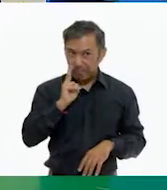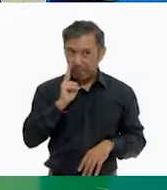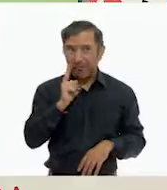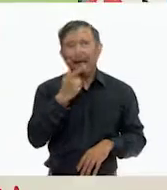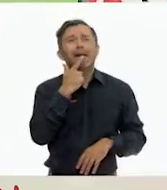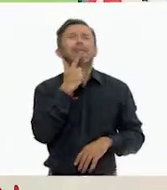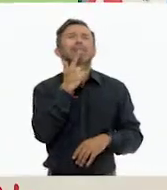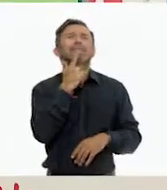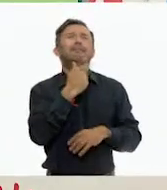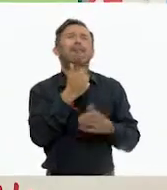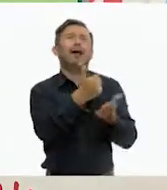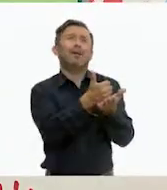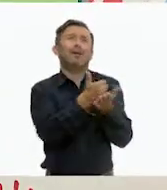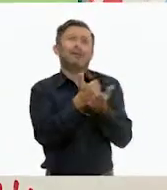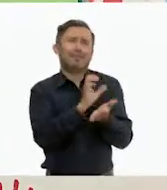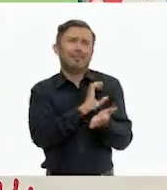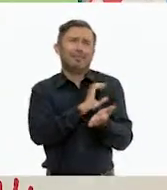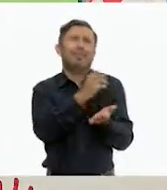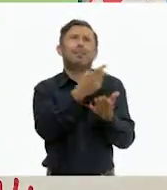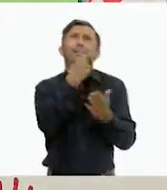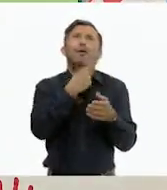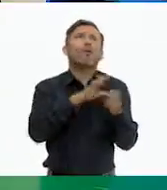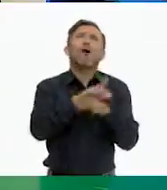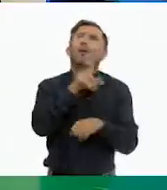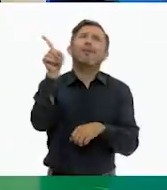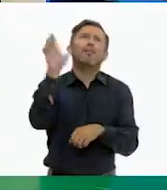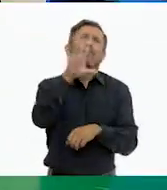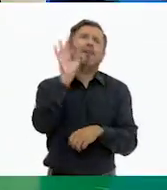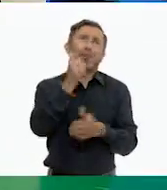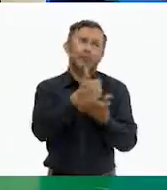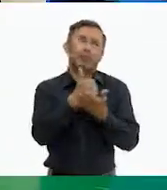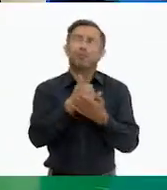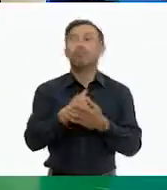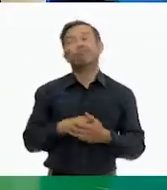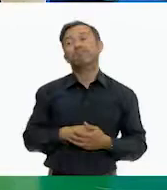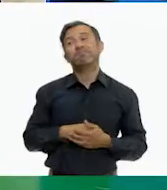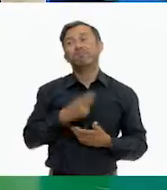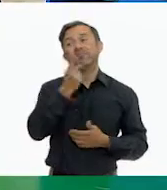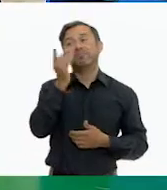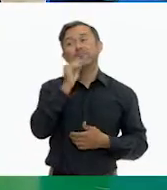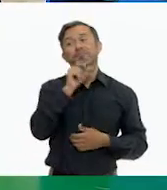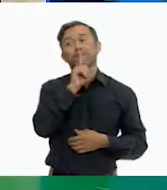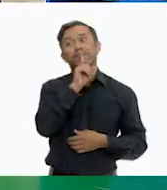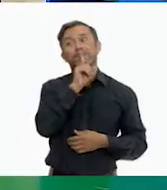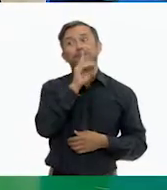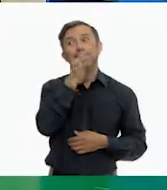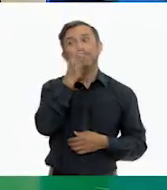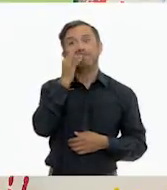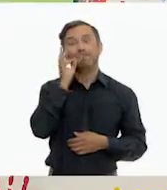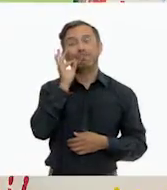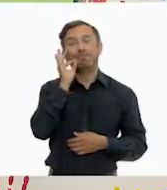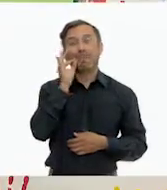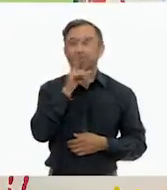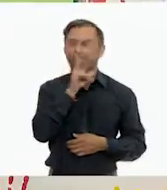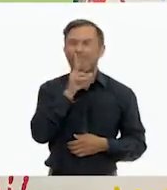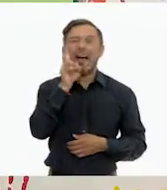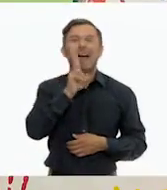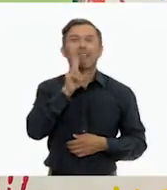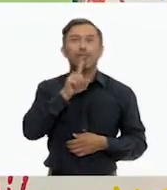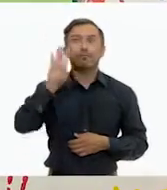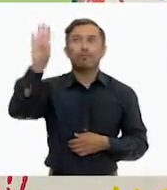decir? No te puedo no, ayudar. No, ¿verdad? Ay, ¿cuál será? Bueno, voy a voltear